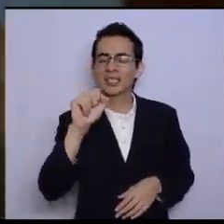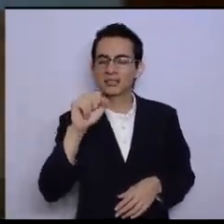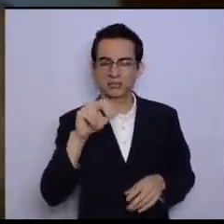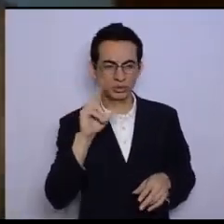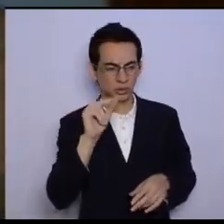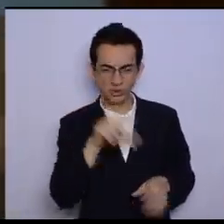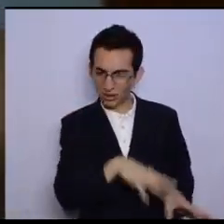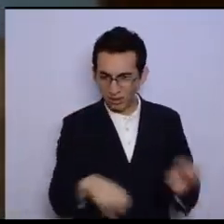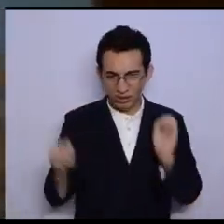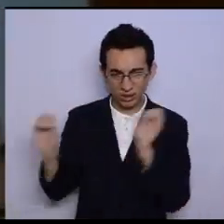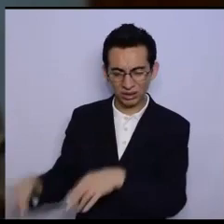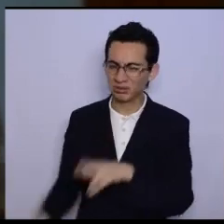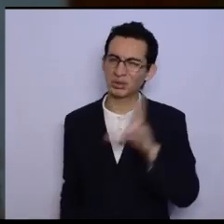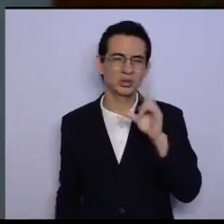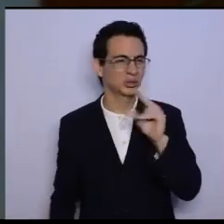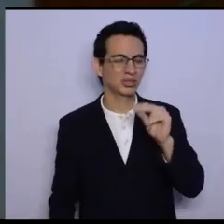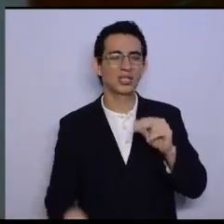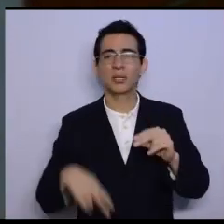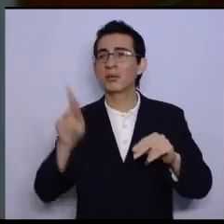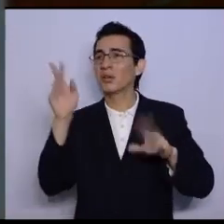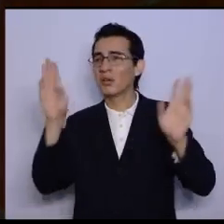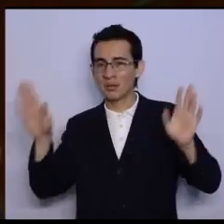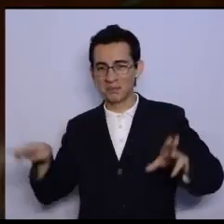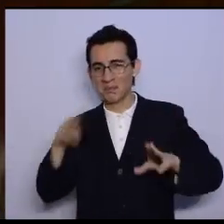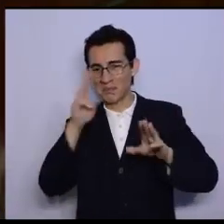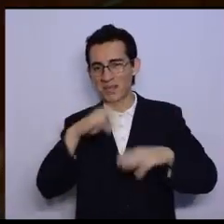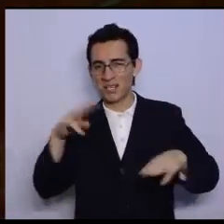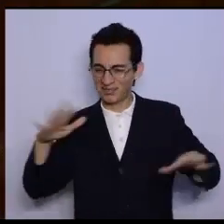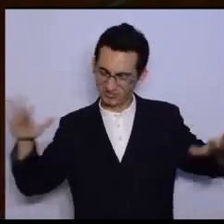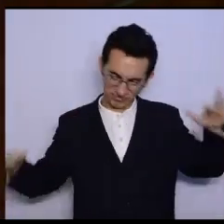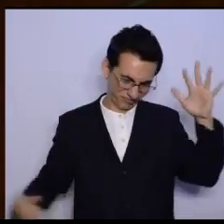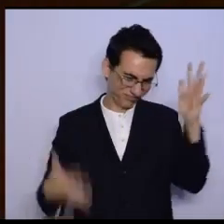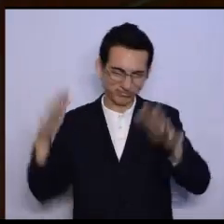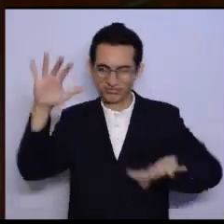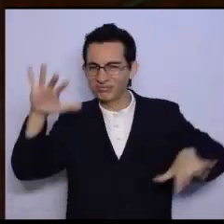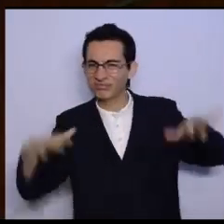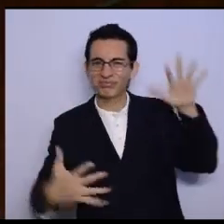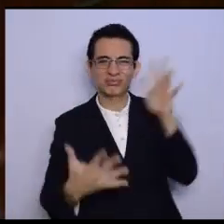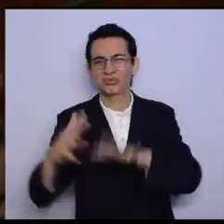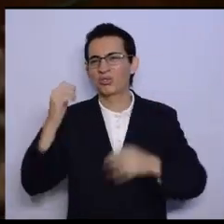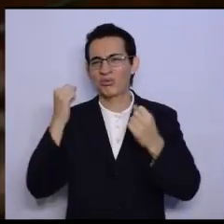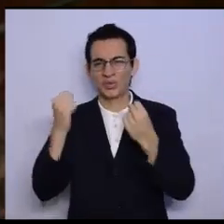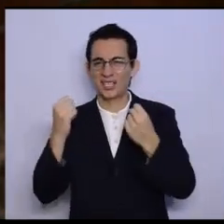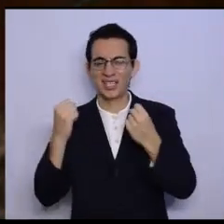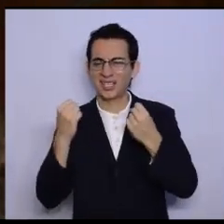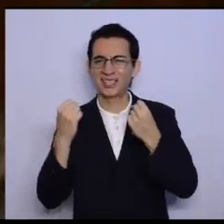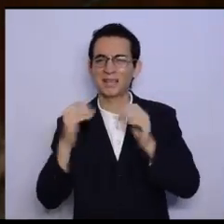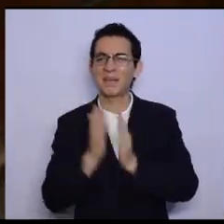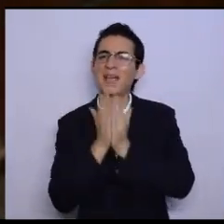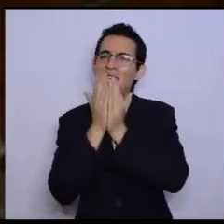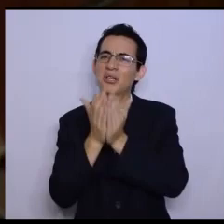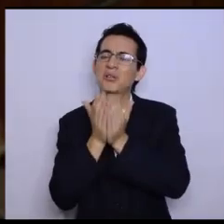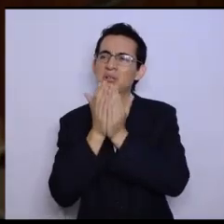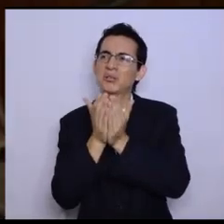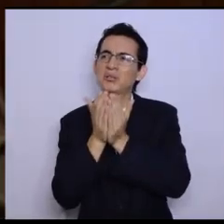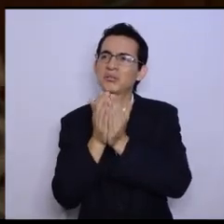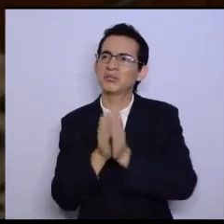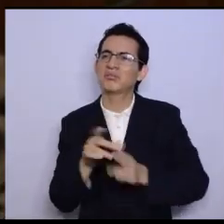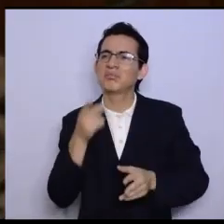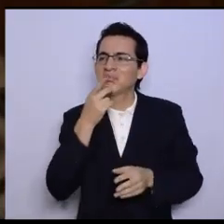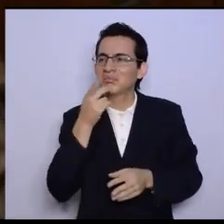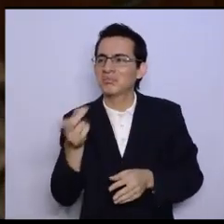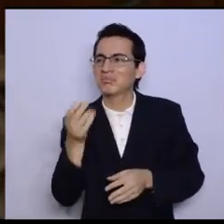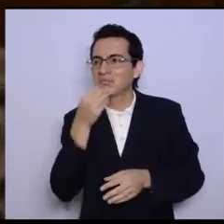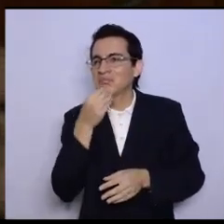caso. Pero como la tempestad siguió, el capitán del barco dijo: pues como dicen los mexicanos, por